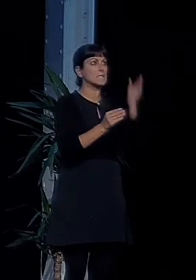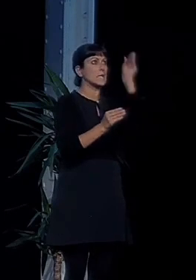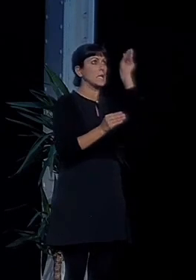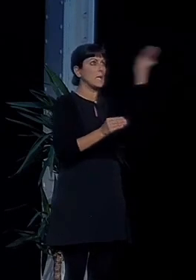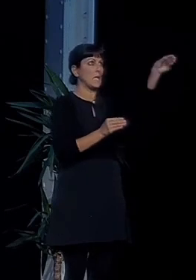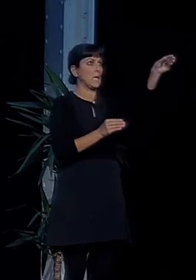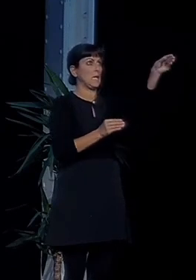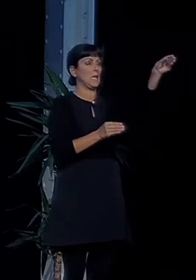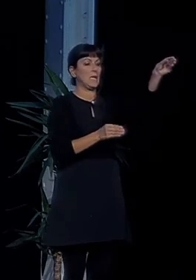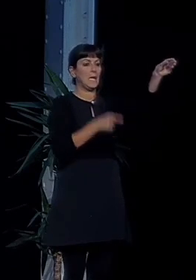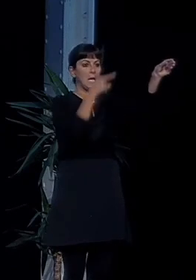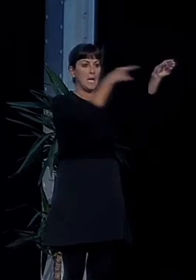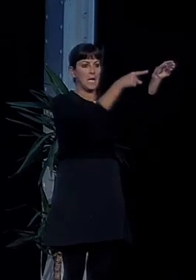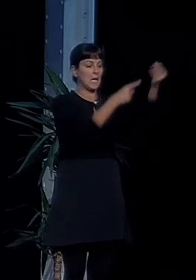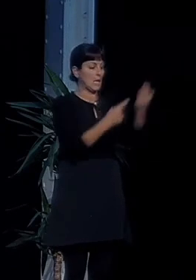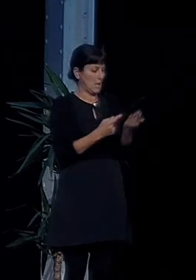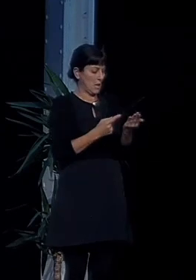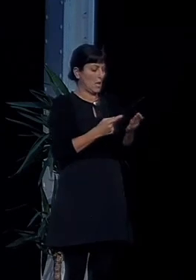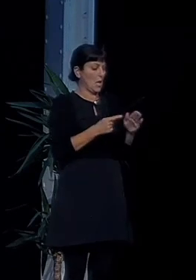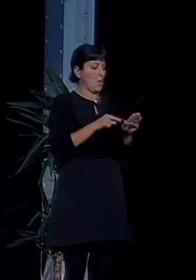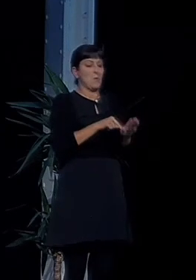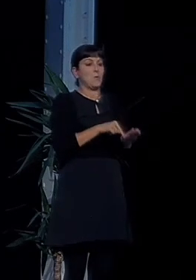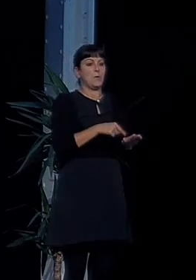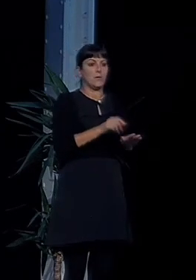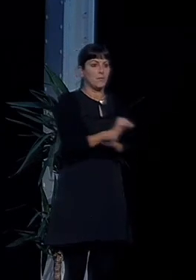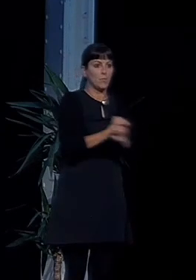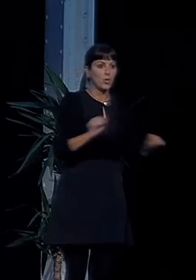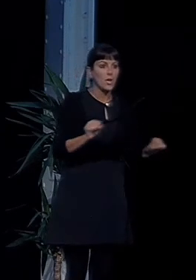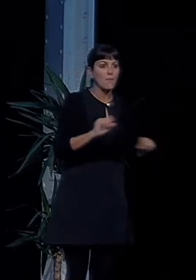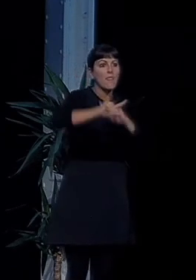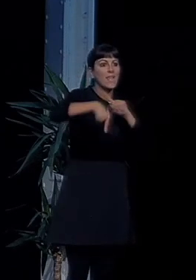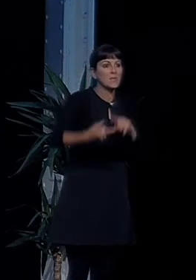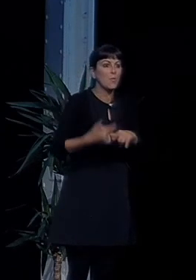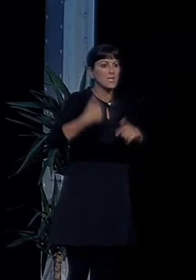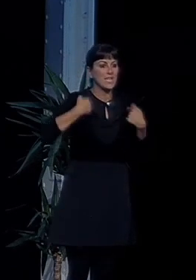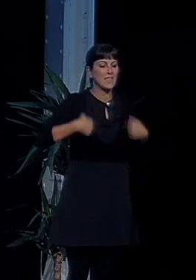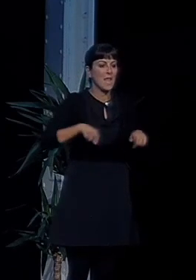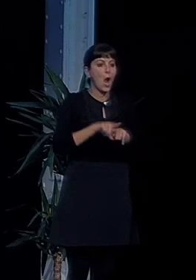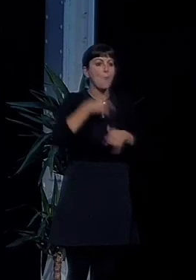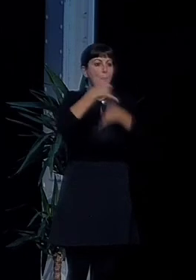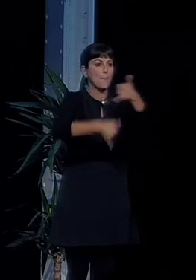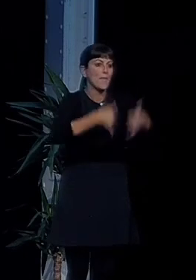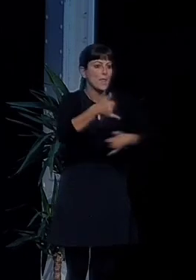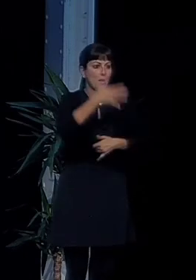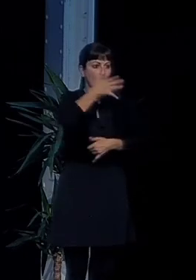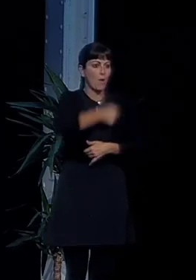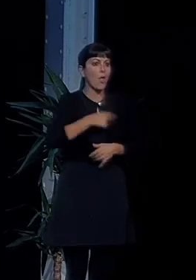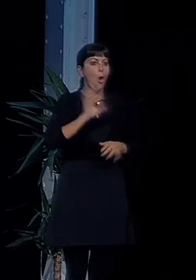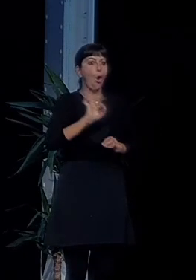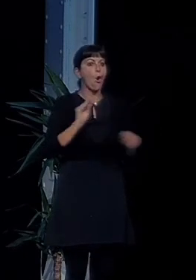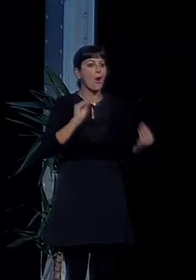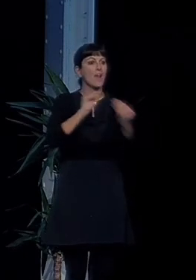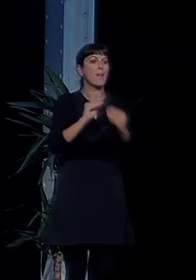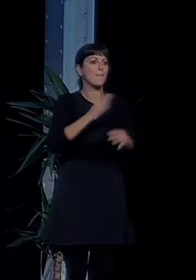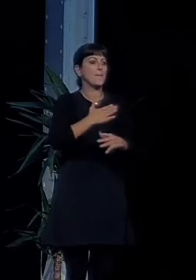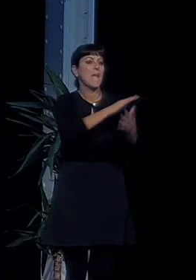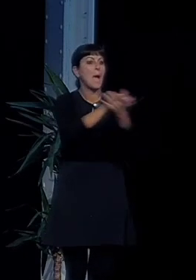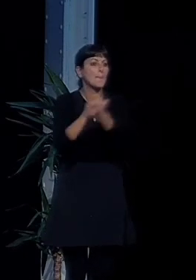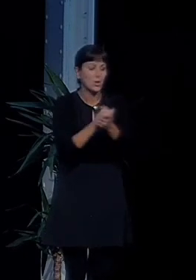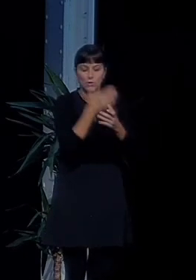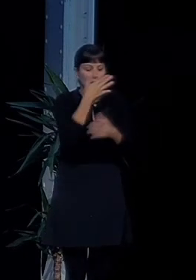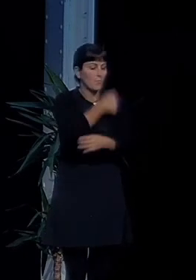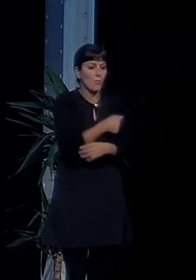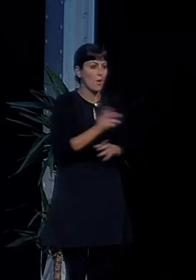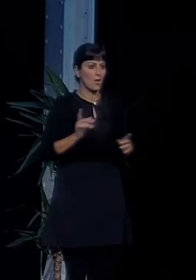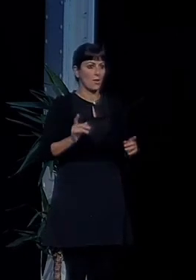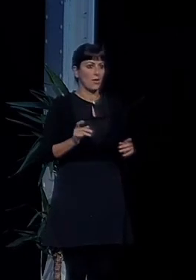espacio de la libertad, te coartaba el ir en bicicleta o el quedar con tu colla de amigos, ¿no? Entonces, me ha venido esa imagen y digo, es que claro,